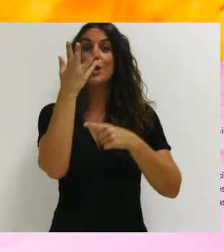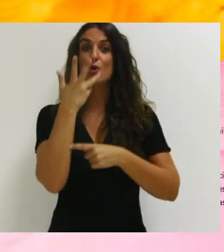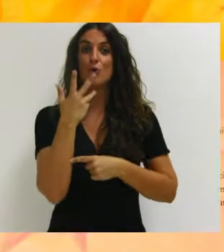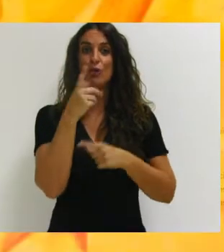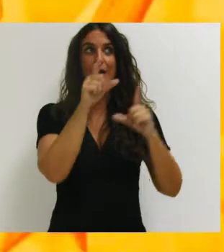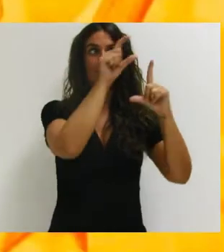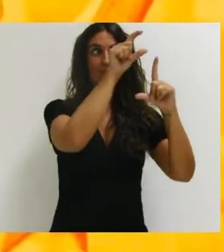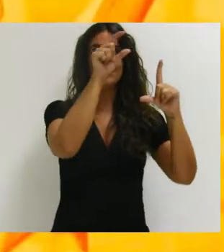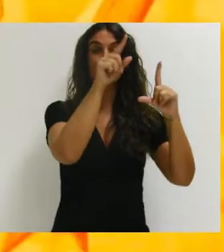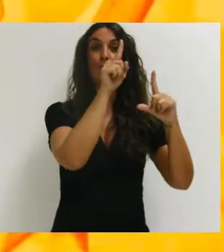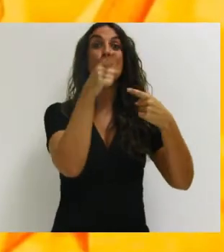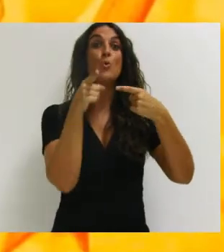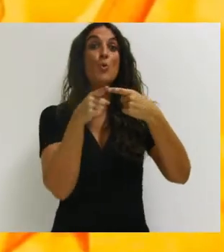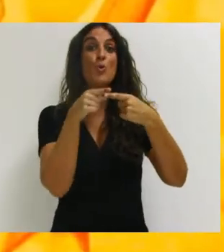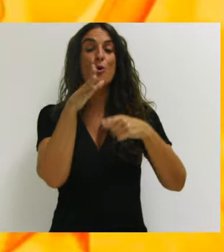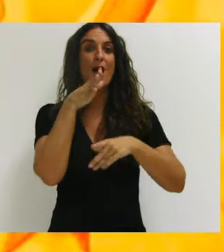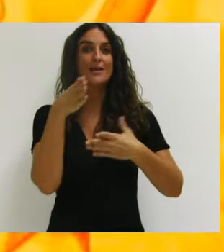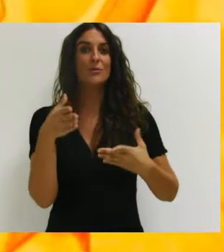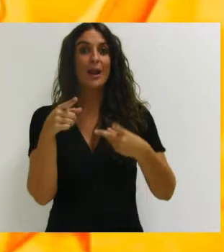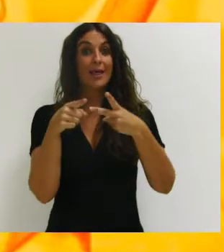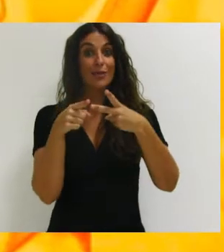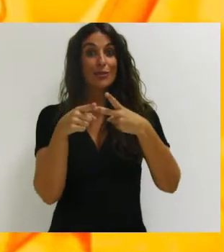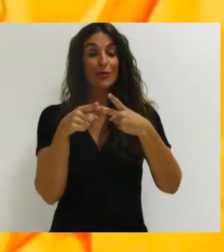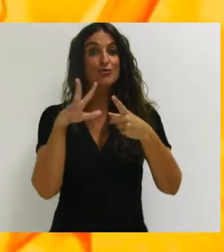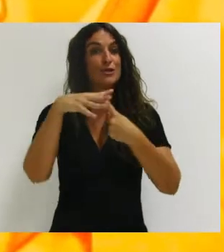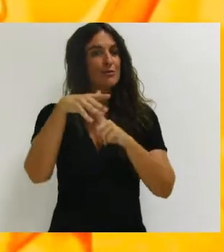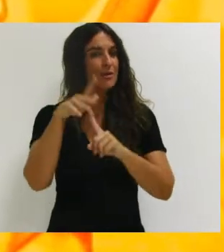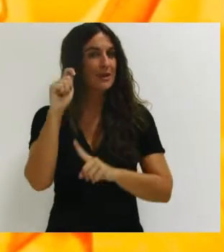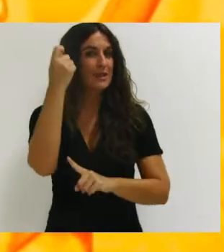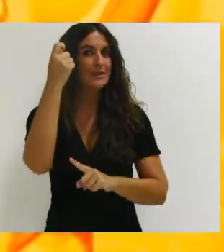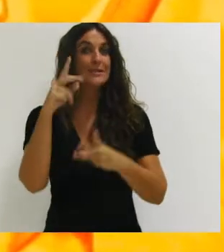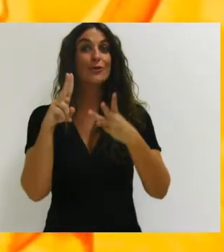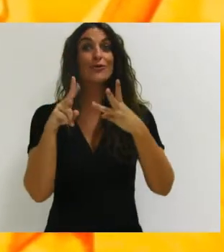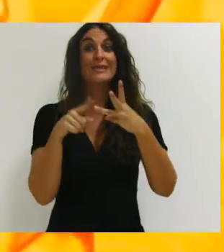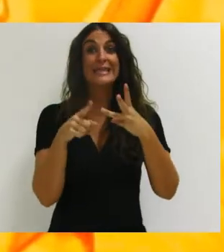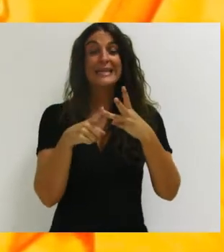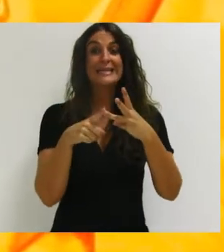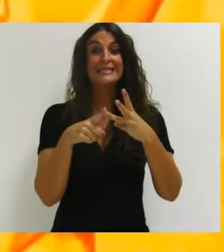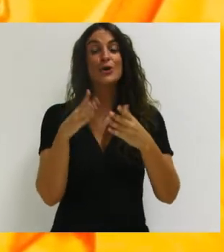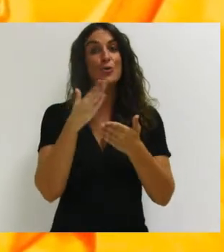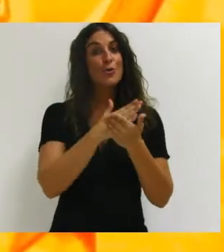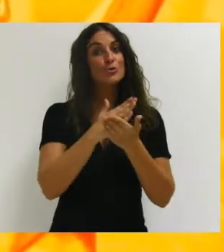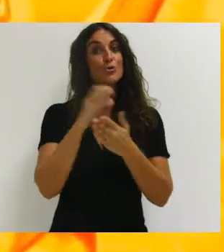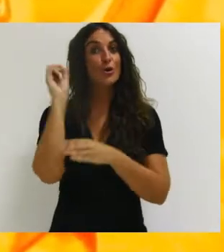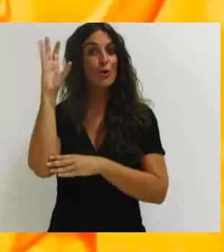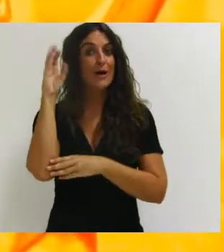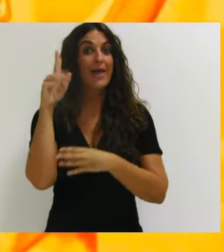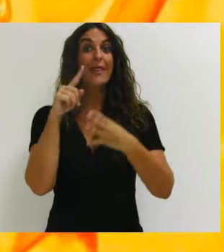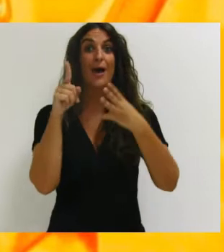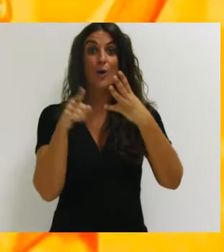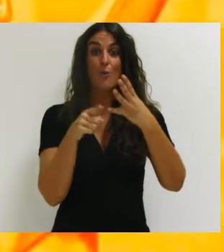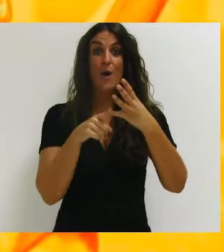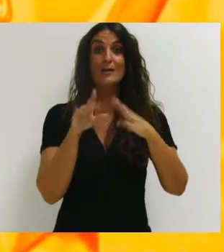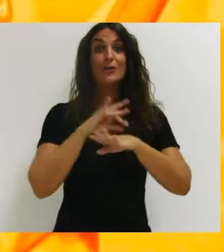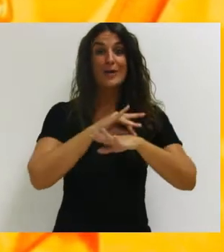menú de arriba. 1. Actualidad. 2. Casos de éxito. 3. Cursos y jornadas. 4.